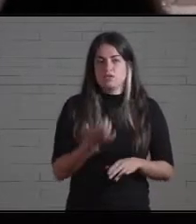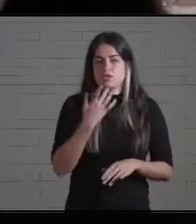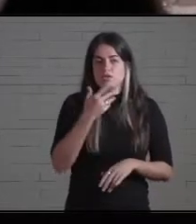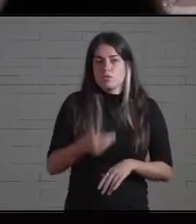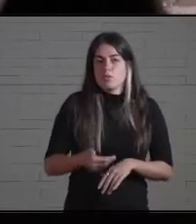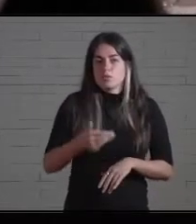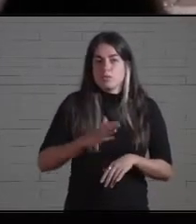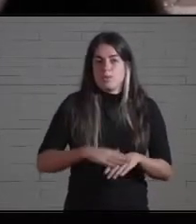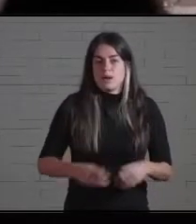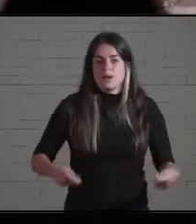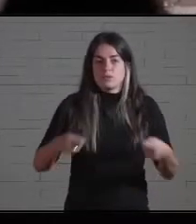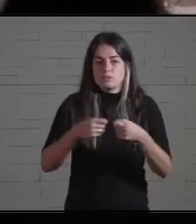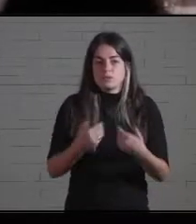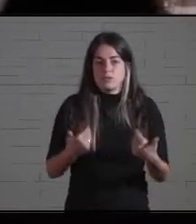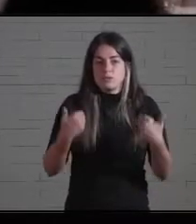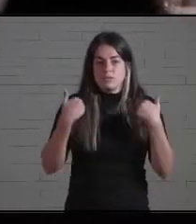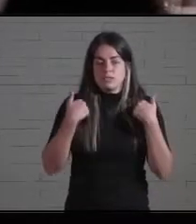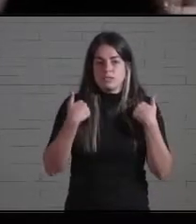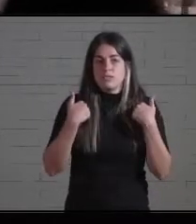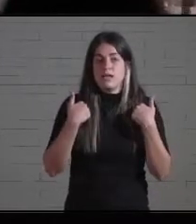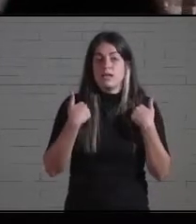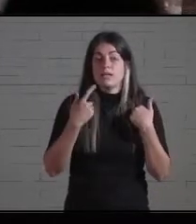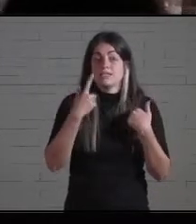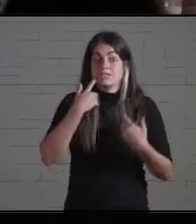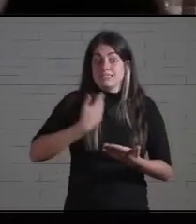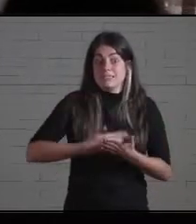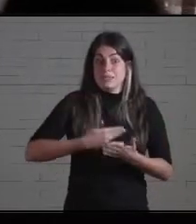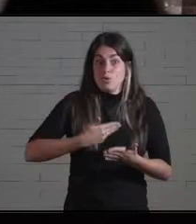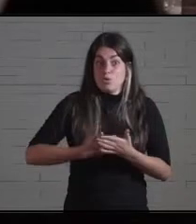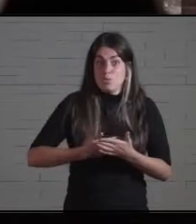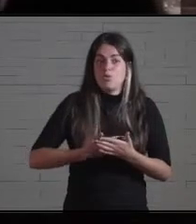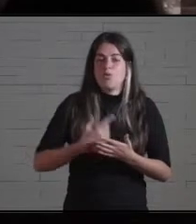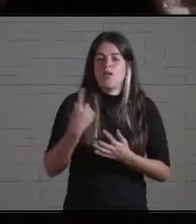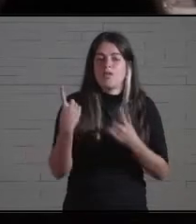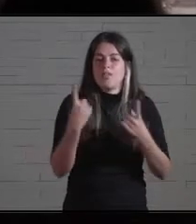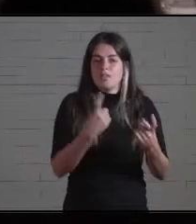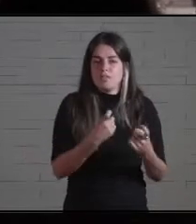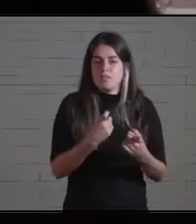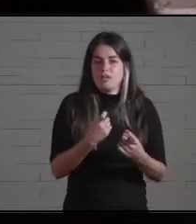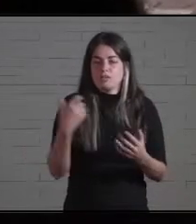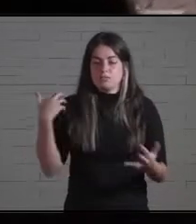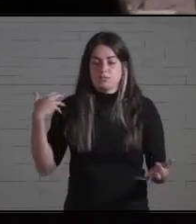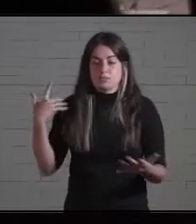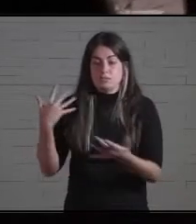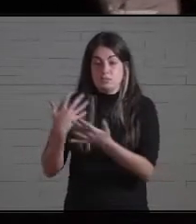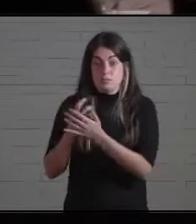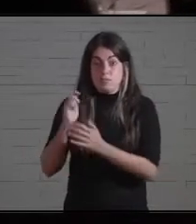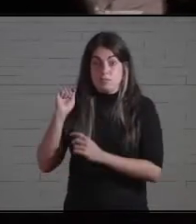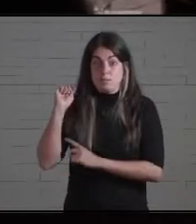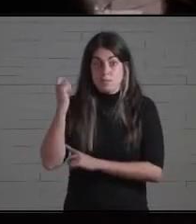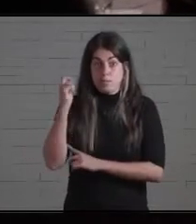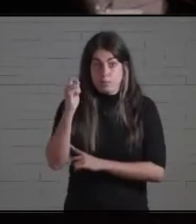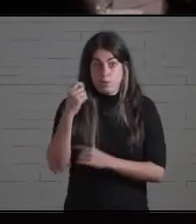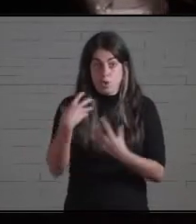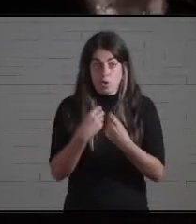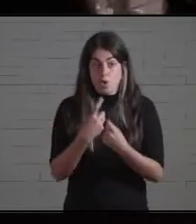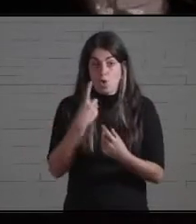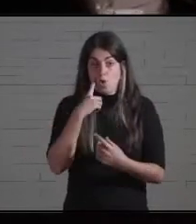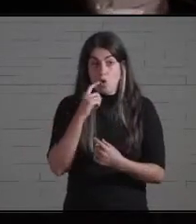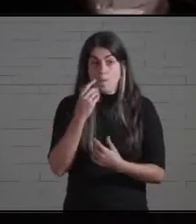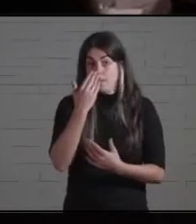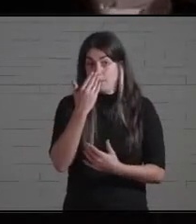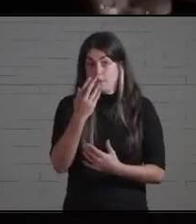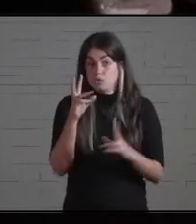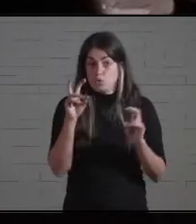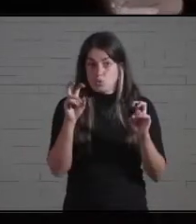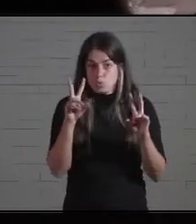la corresponsabilidad, que no se cambien los logros que hemos conseguido con este permiso nuevo. Es decir, que no